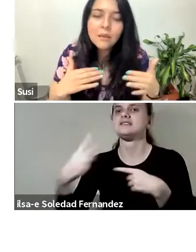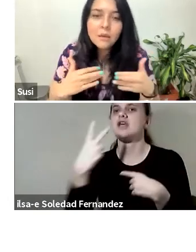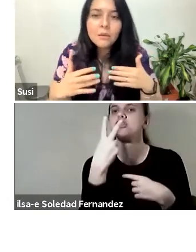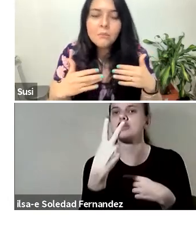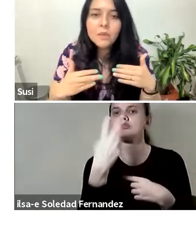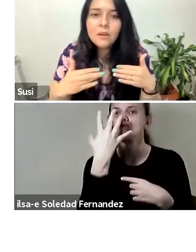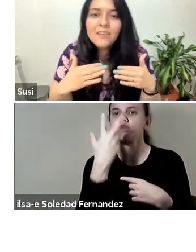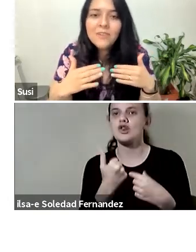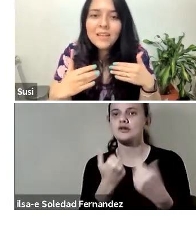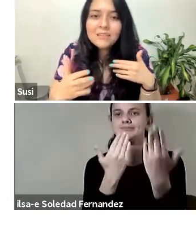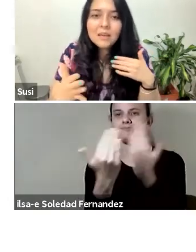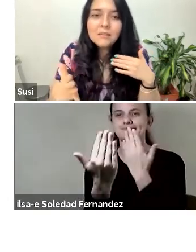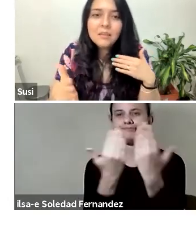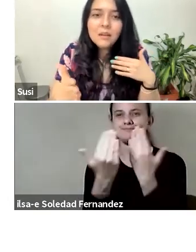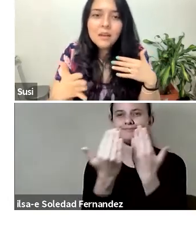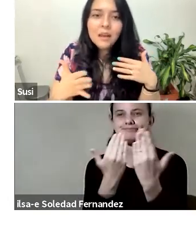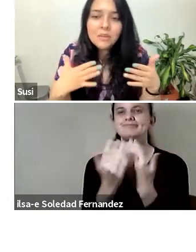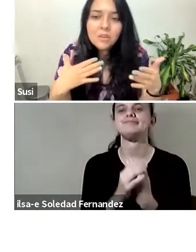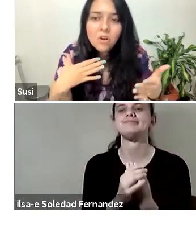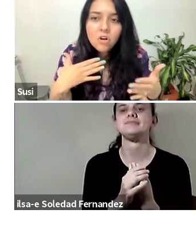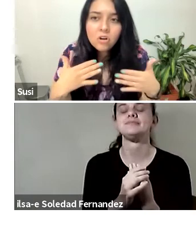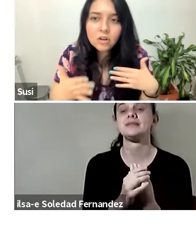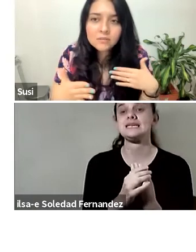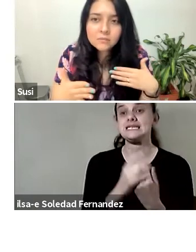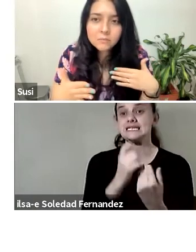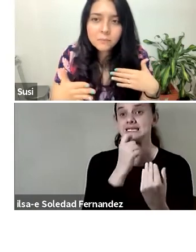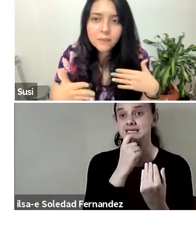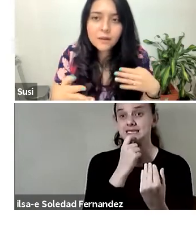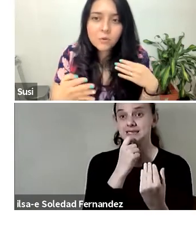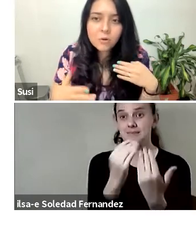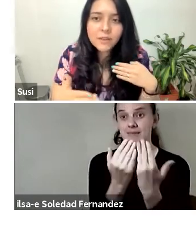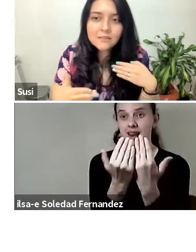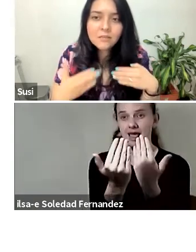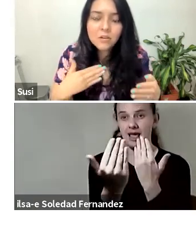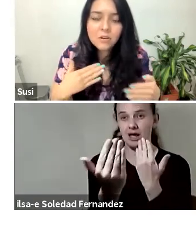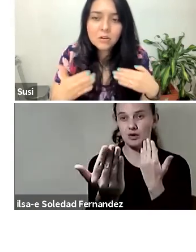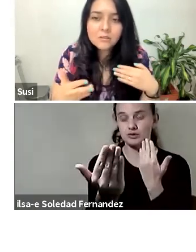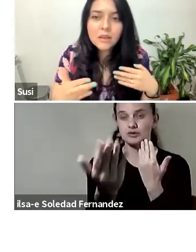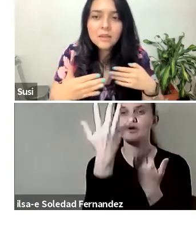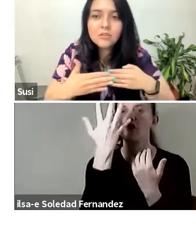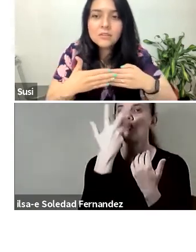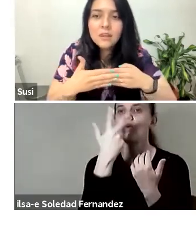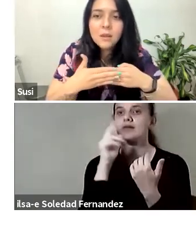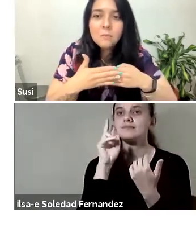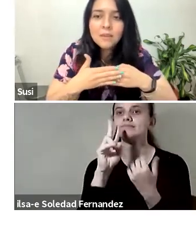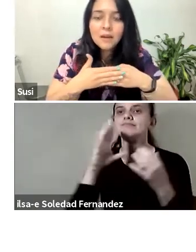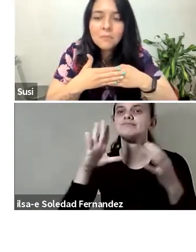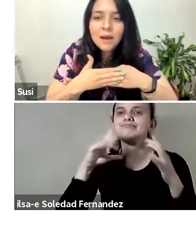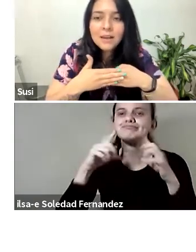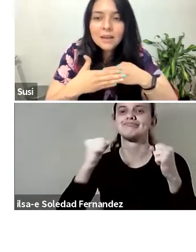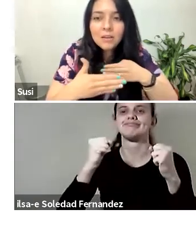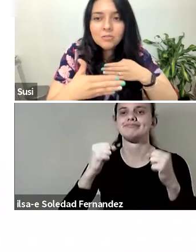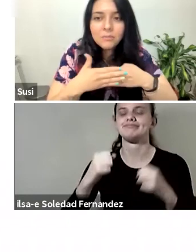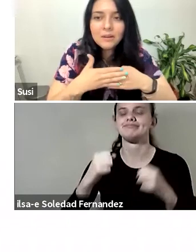medida, pero es la diferencia que existen entre 2 colores, es la luminancia entre 2 colores. Entonces, mientras